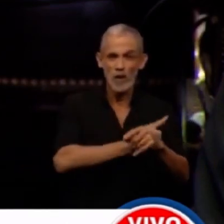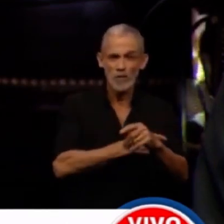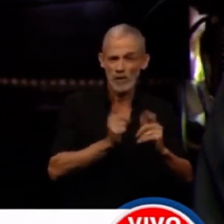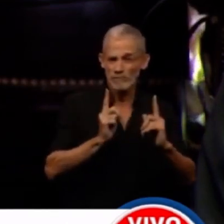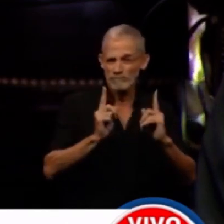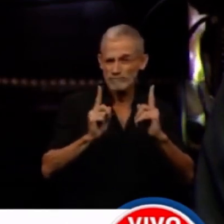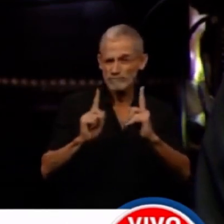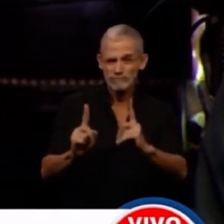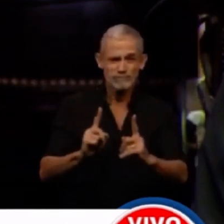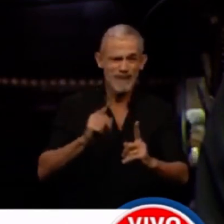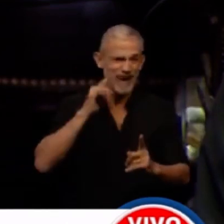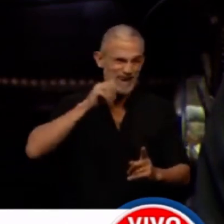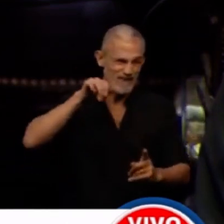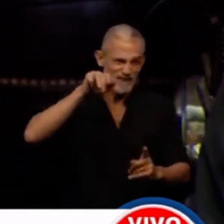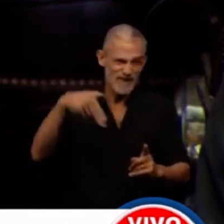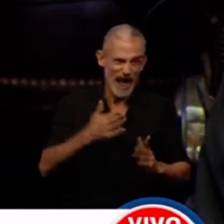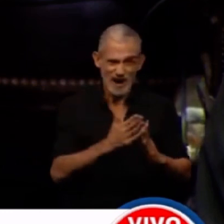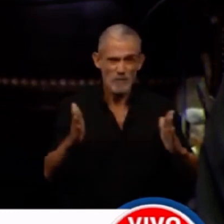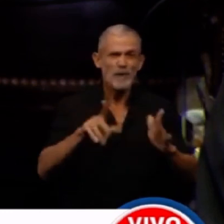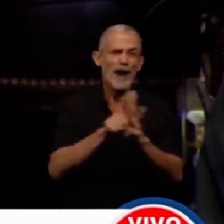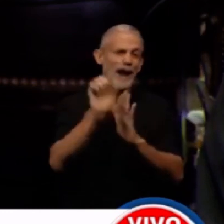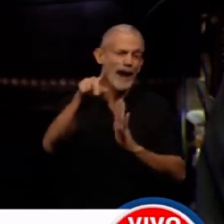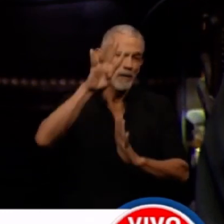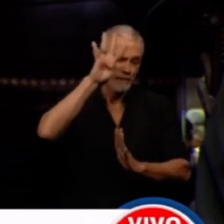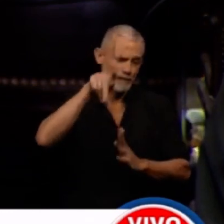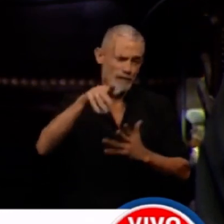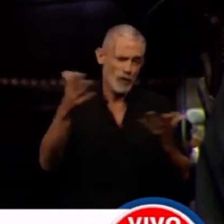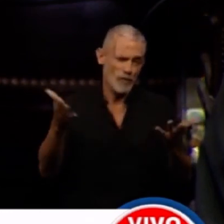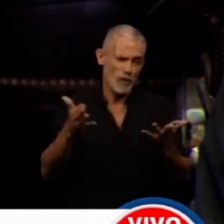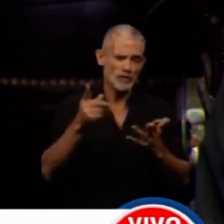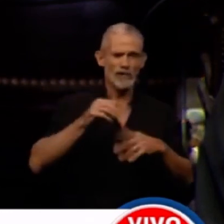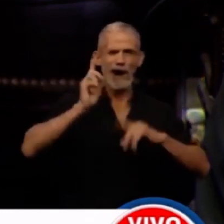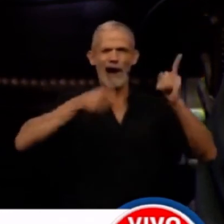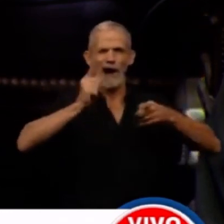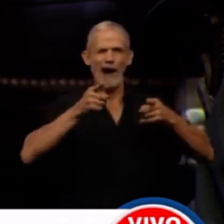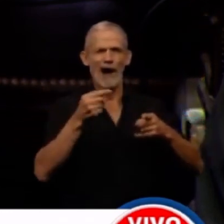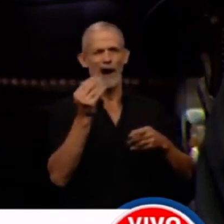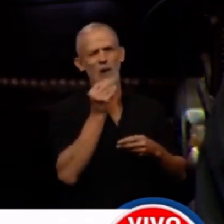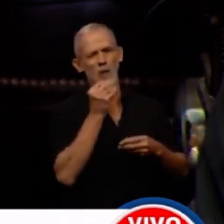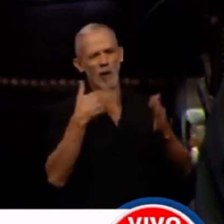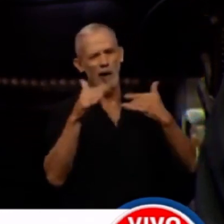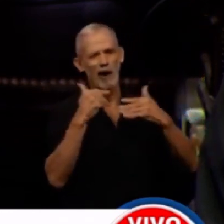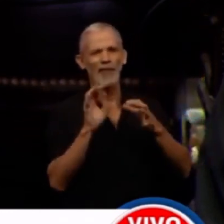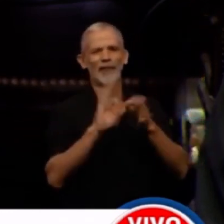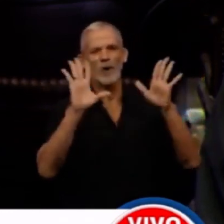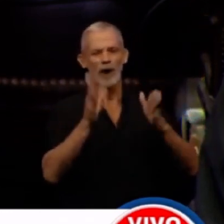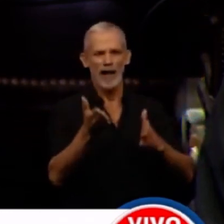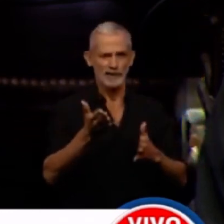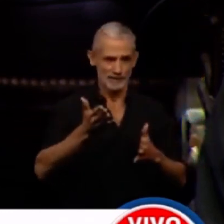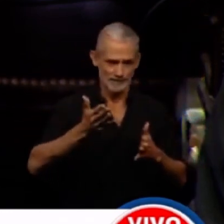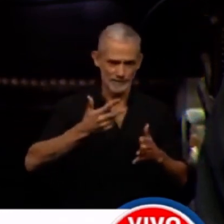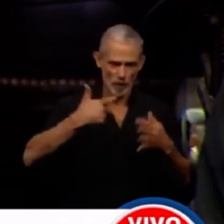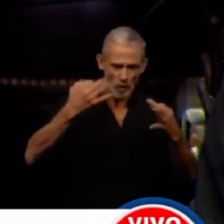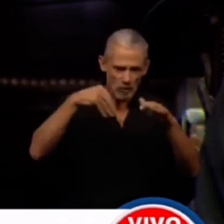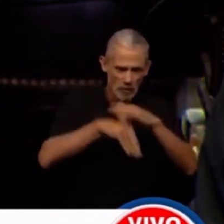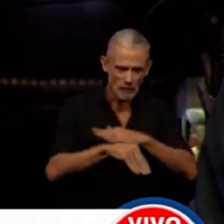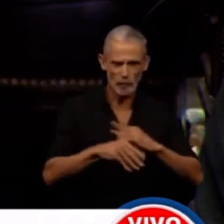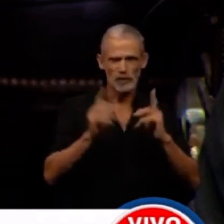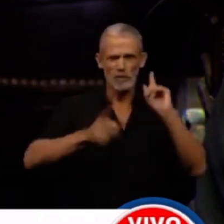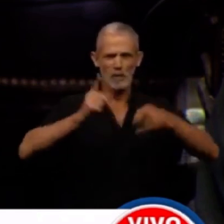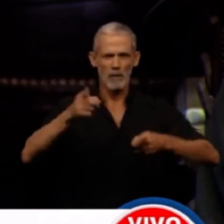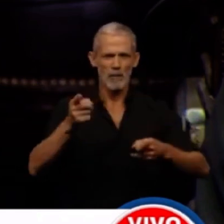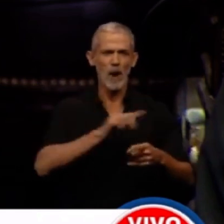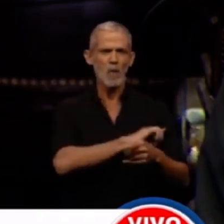de Gildo Infrán, un autoritario con fachada democrática. El poder no cambia a las personas,